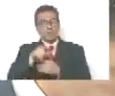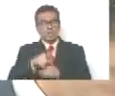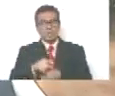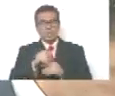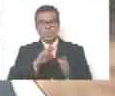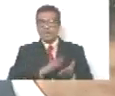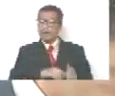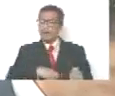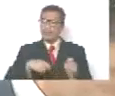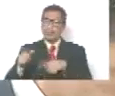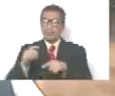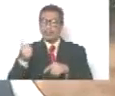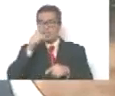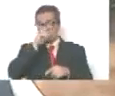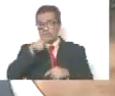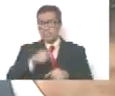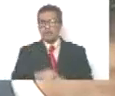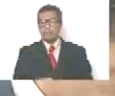10 años.